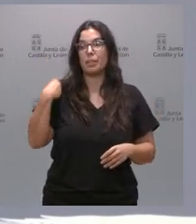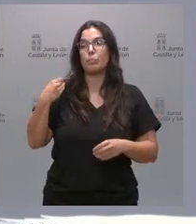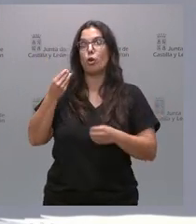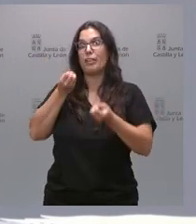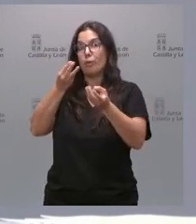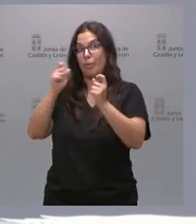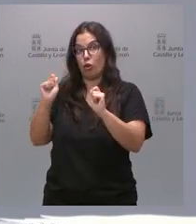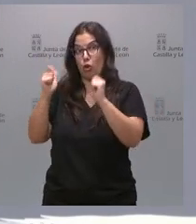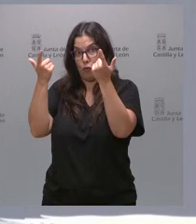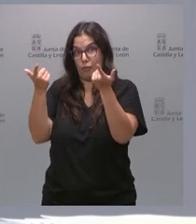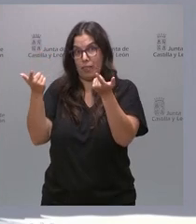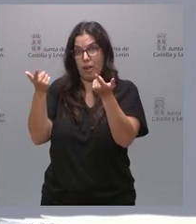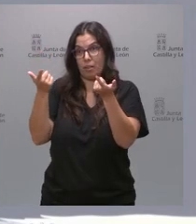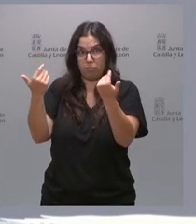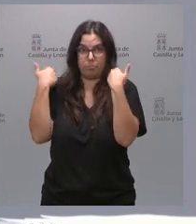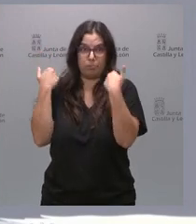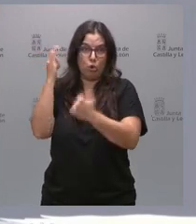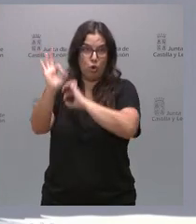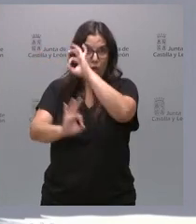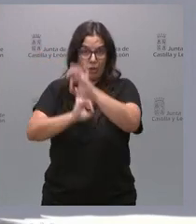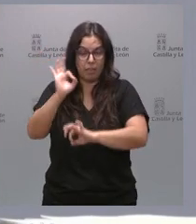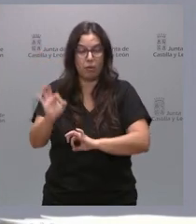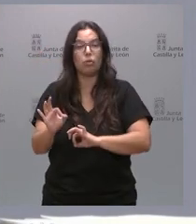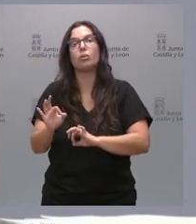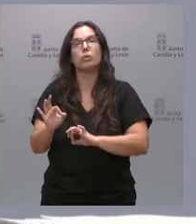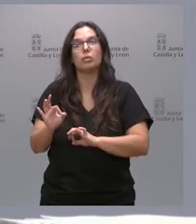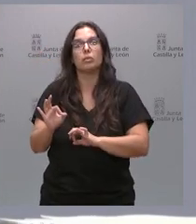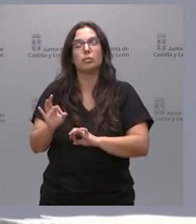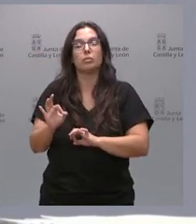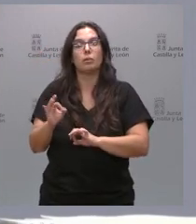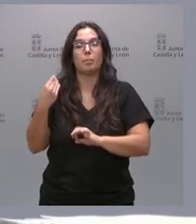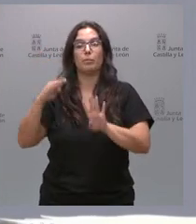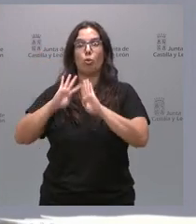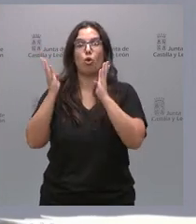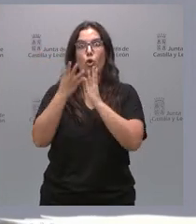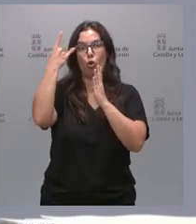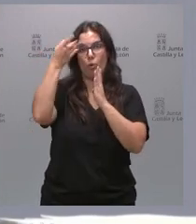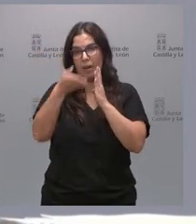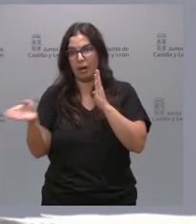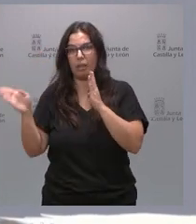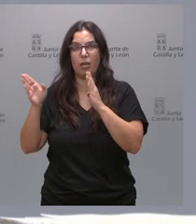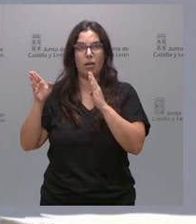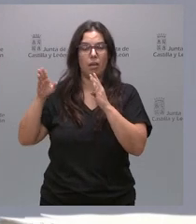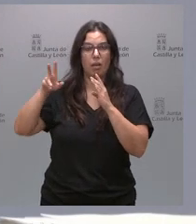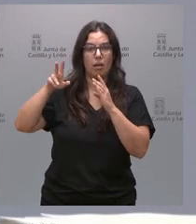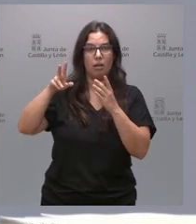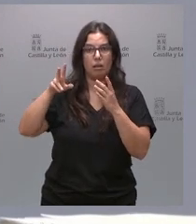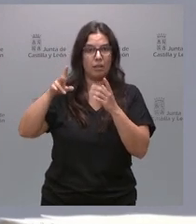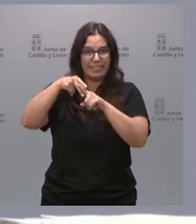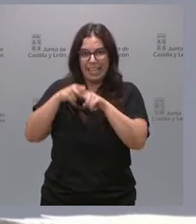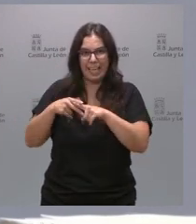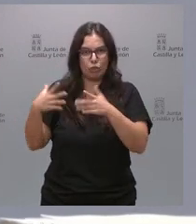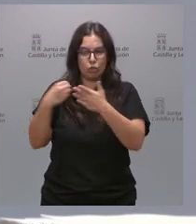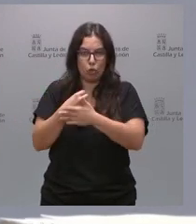oficial de la quien organiza tanto las corridas de toros de vaquillas como los que hacen el taller de